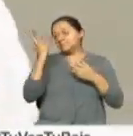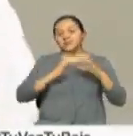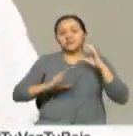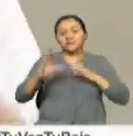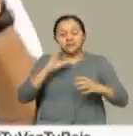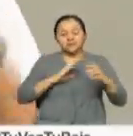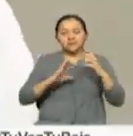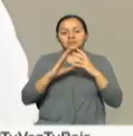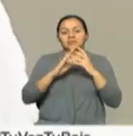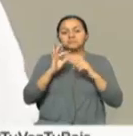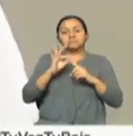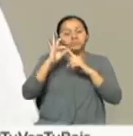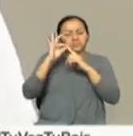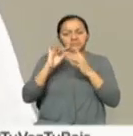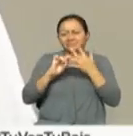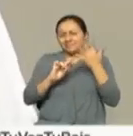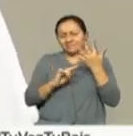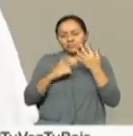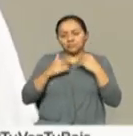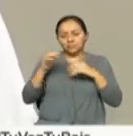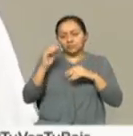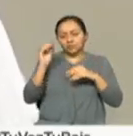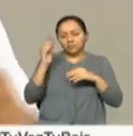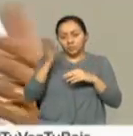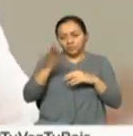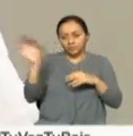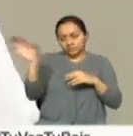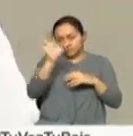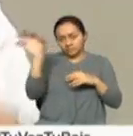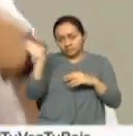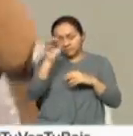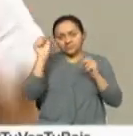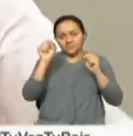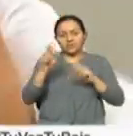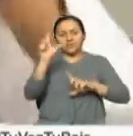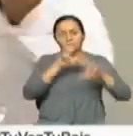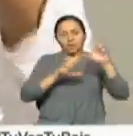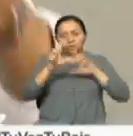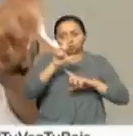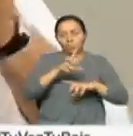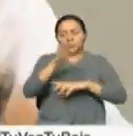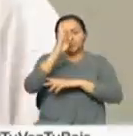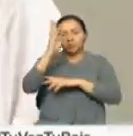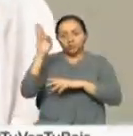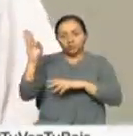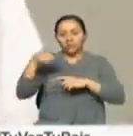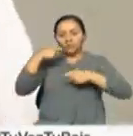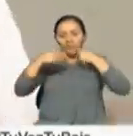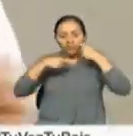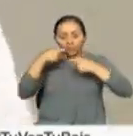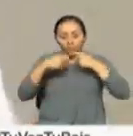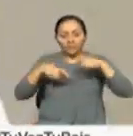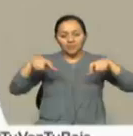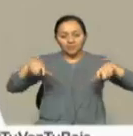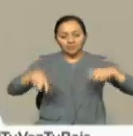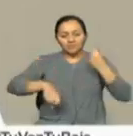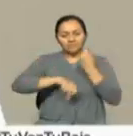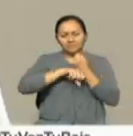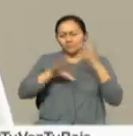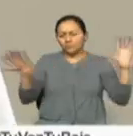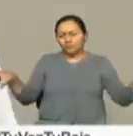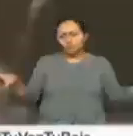ciencias, de especialidades, una escuela que pueda tener laboratorio, biblioteca, comedor, canchas